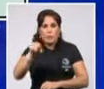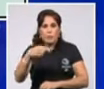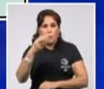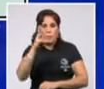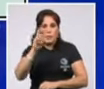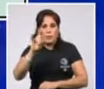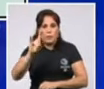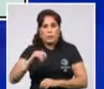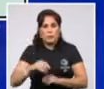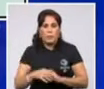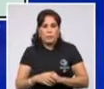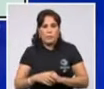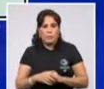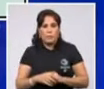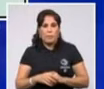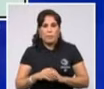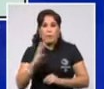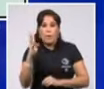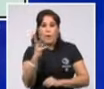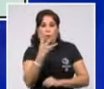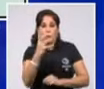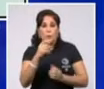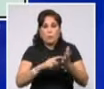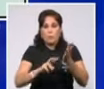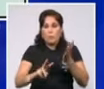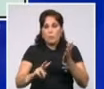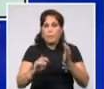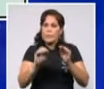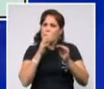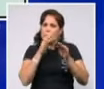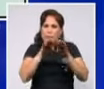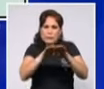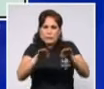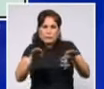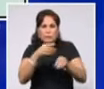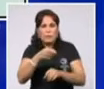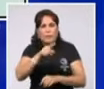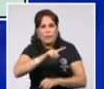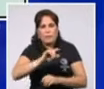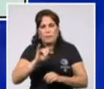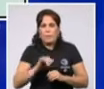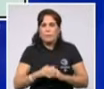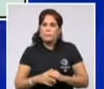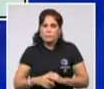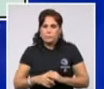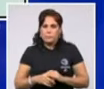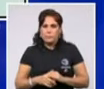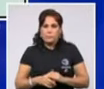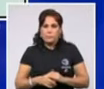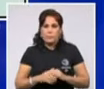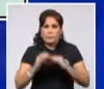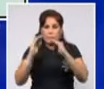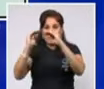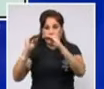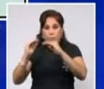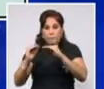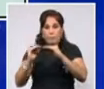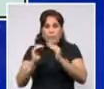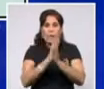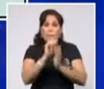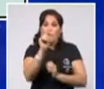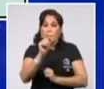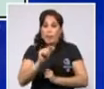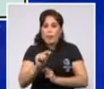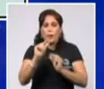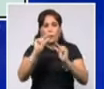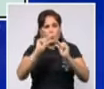0,39. Las 4 provincias con tasas similares a las del día de ayer. Y en el caso de Mayabeque,